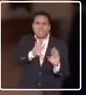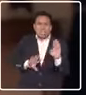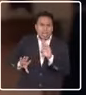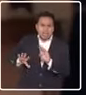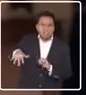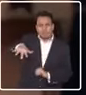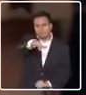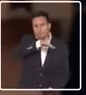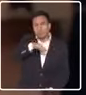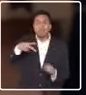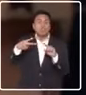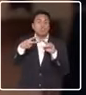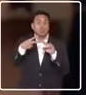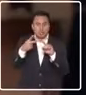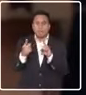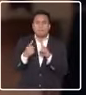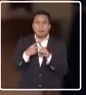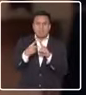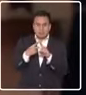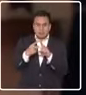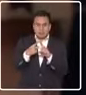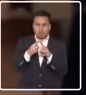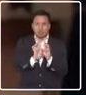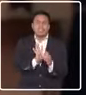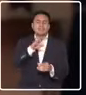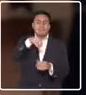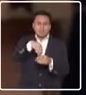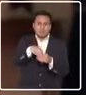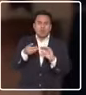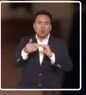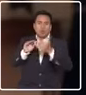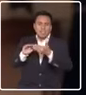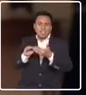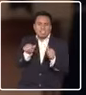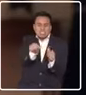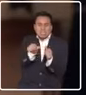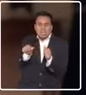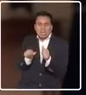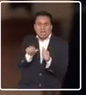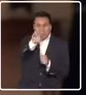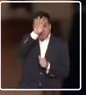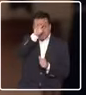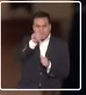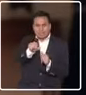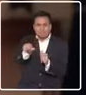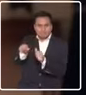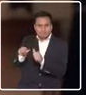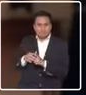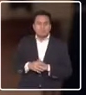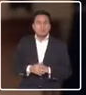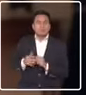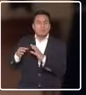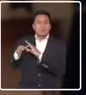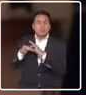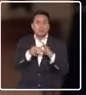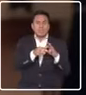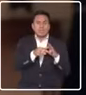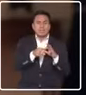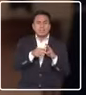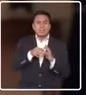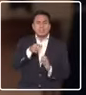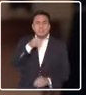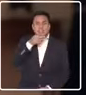y dos con la participación e involucramiento de las comunidades a dañas a las faenas mineras porque como